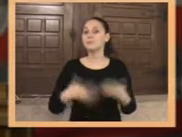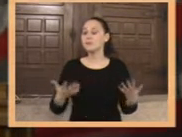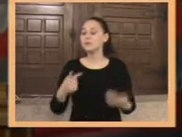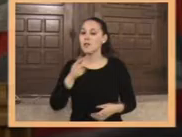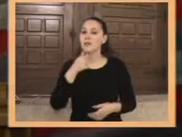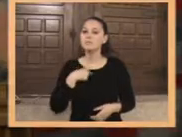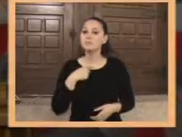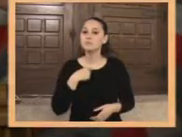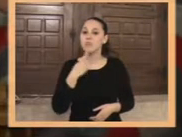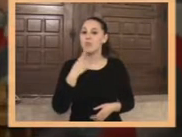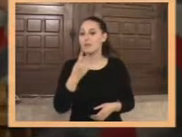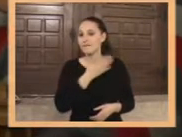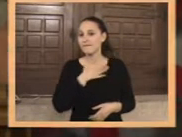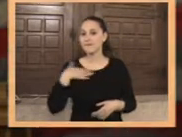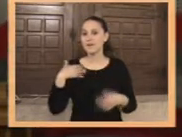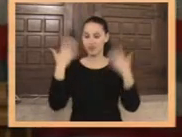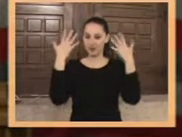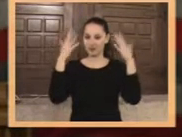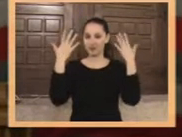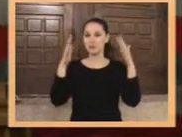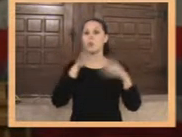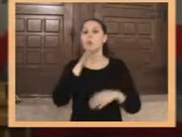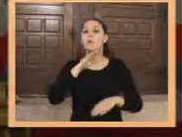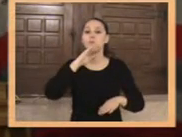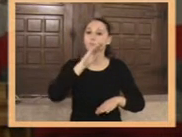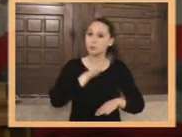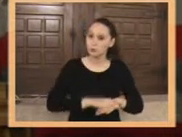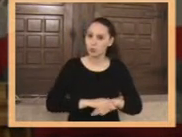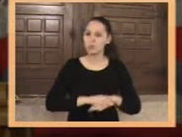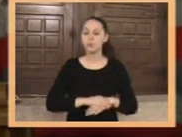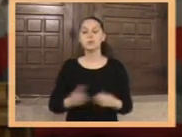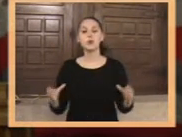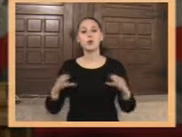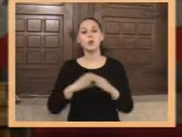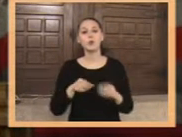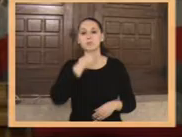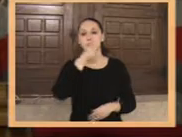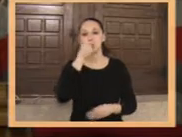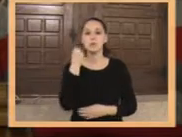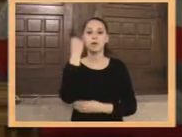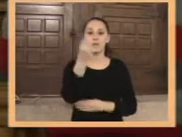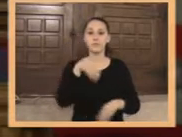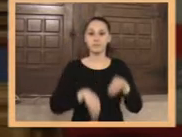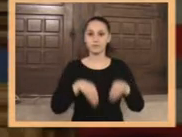verdad y como no podía ser de otra manera, el Grupo Socialista va a votar a favor. Gracias.